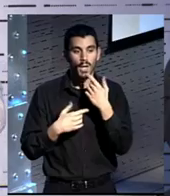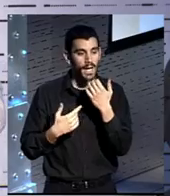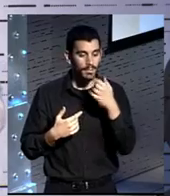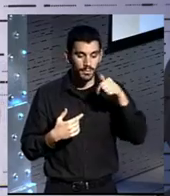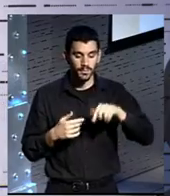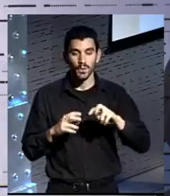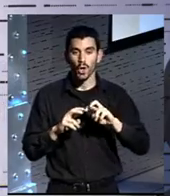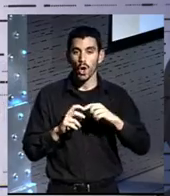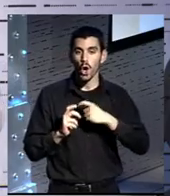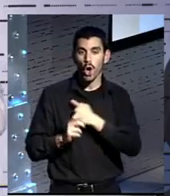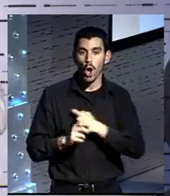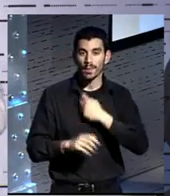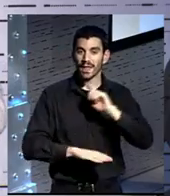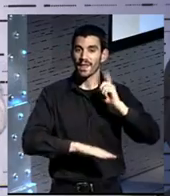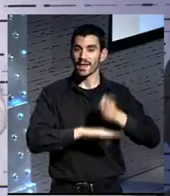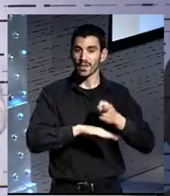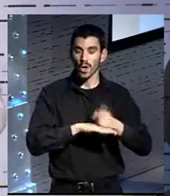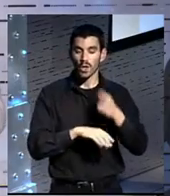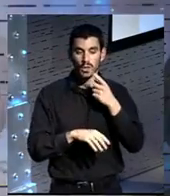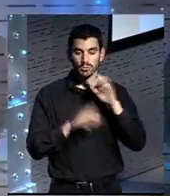ese comité de dirección, y lo puede ver la gente.